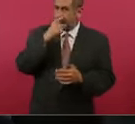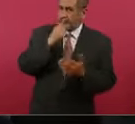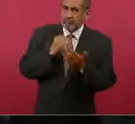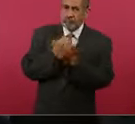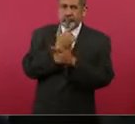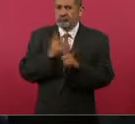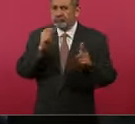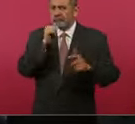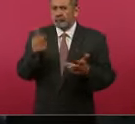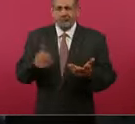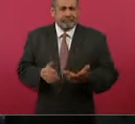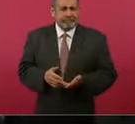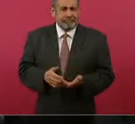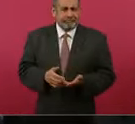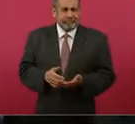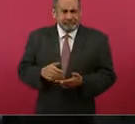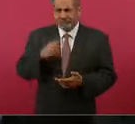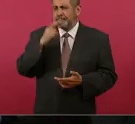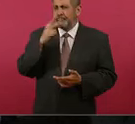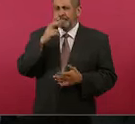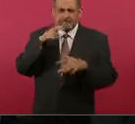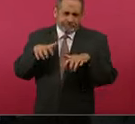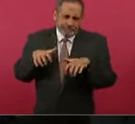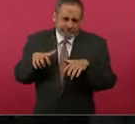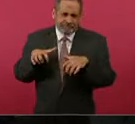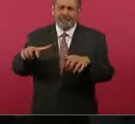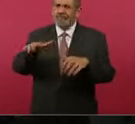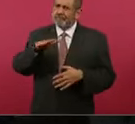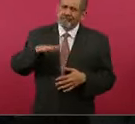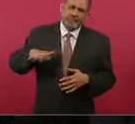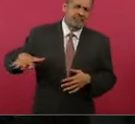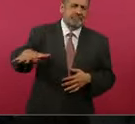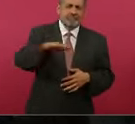¿Por qué no le dejan al pueblo que decida?